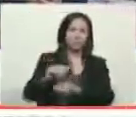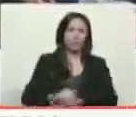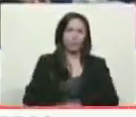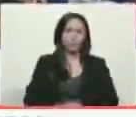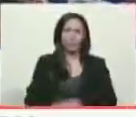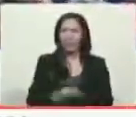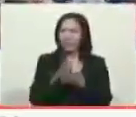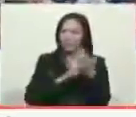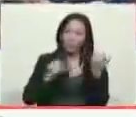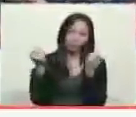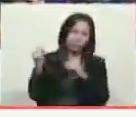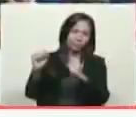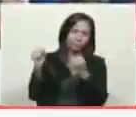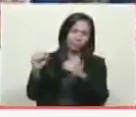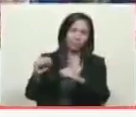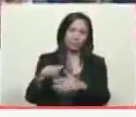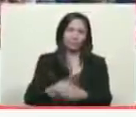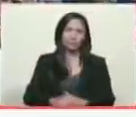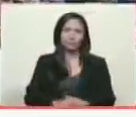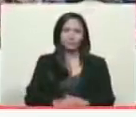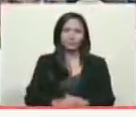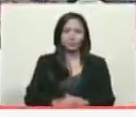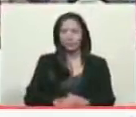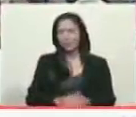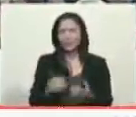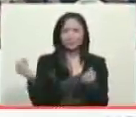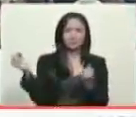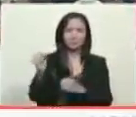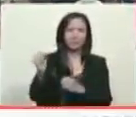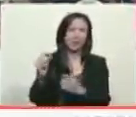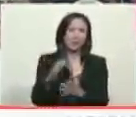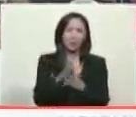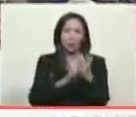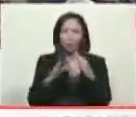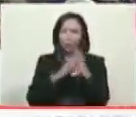rechazamos patrióticamente y enérgicamente